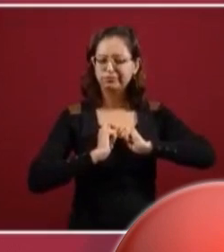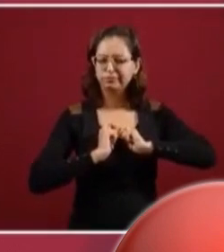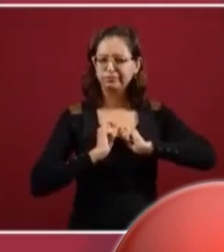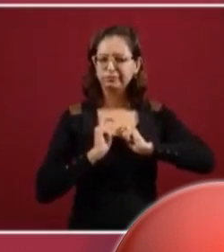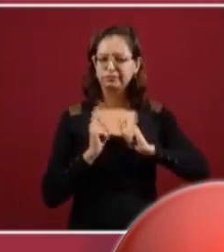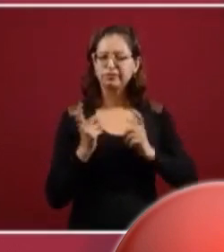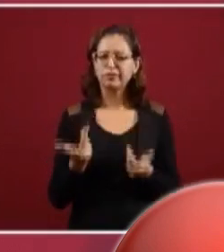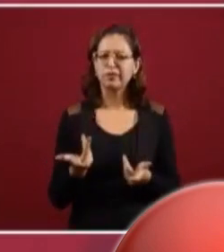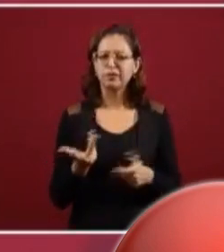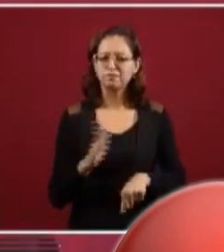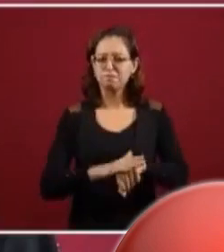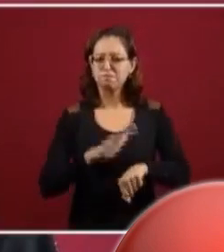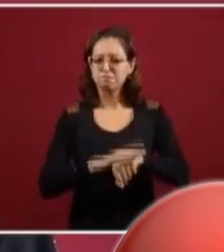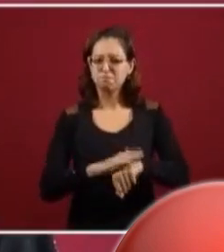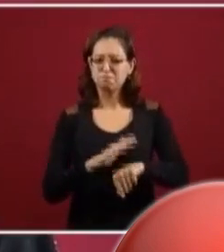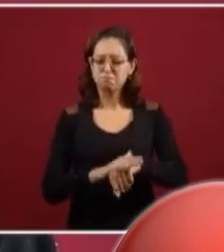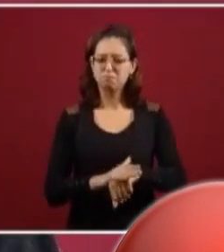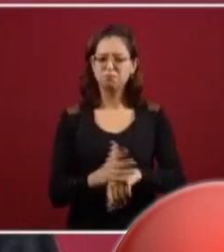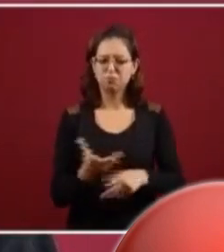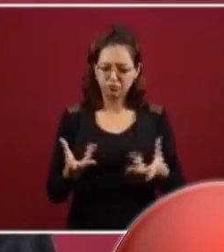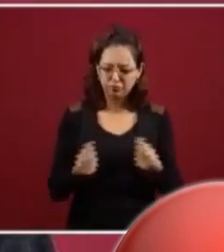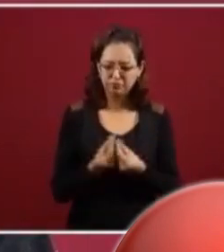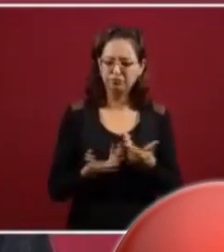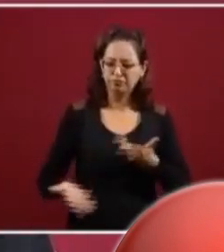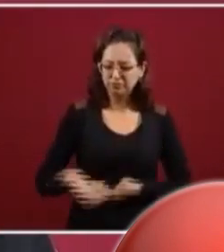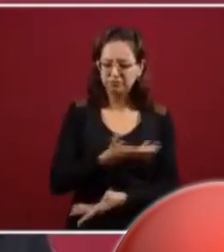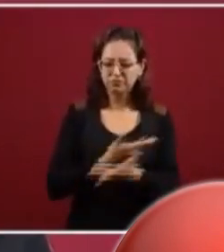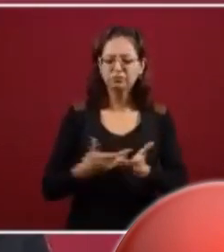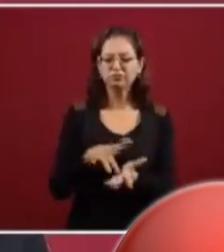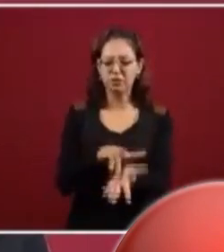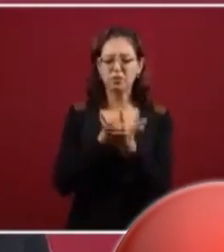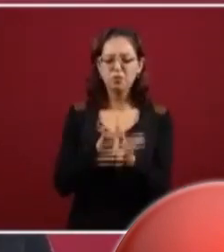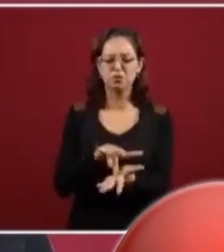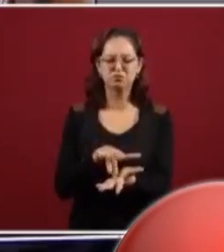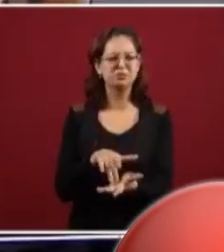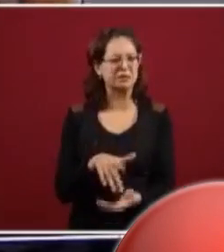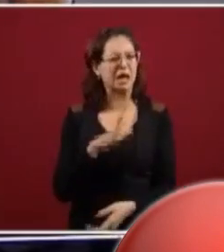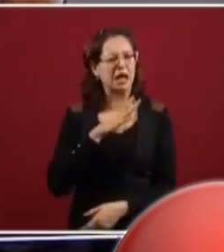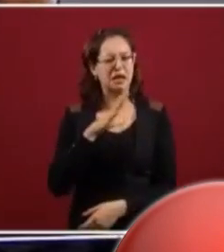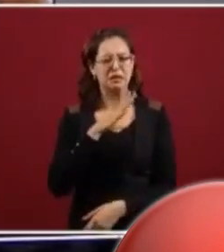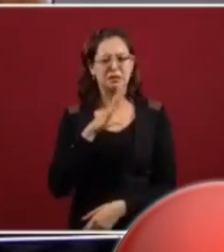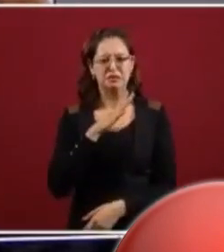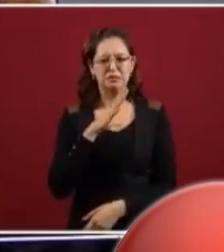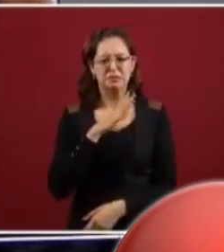solicitar la cooperación, el apoyo, como lo están haciendo las autoridades locales. Eso es lo que puedo decir.